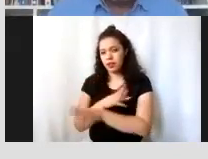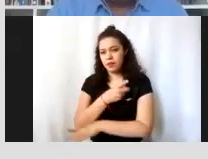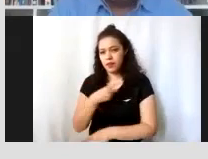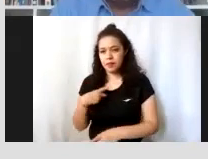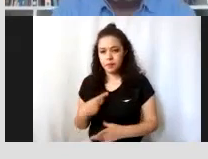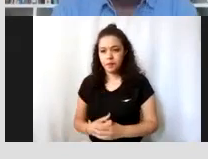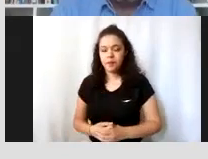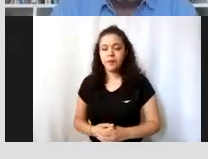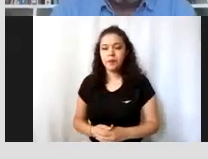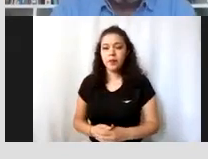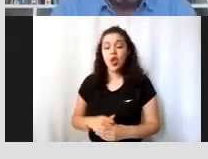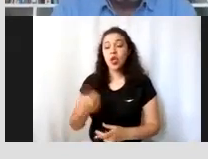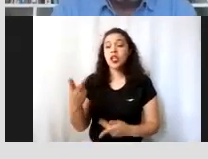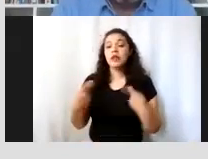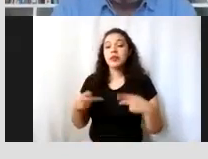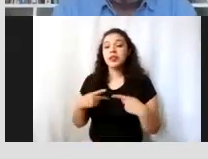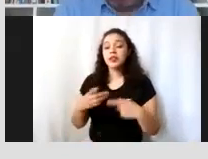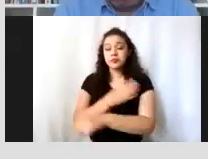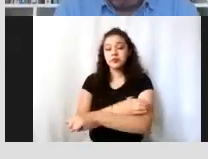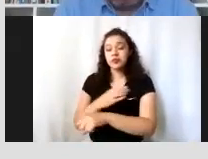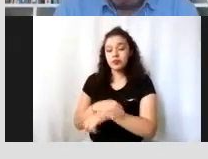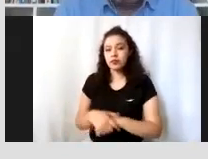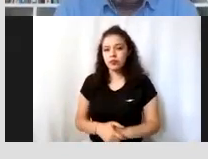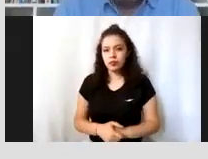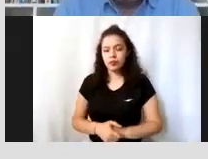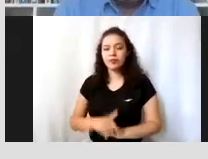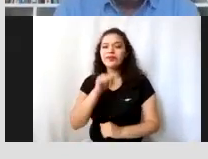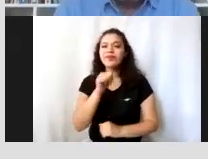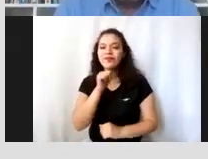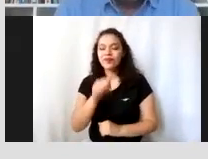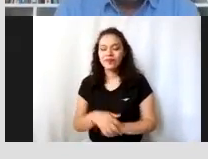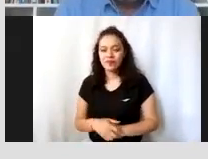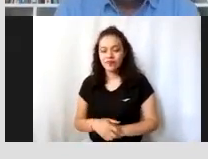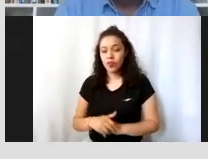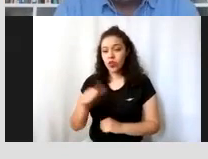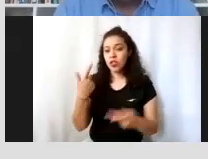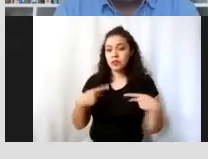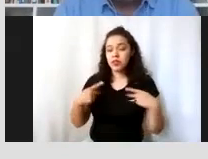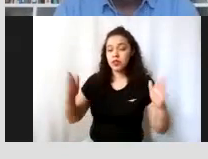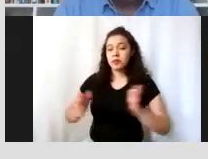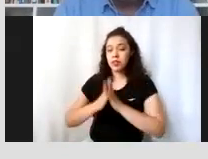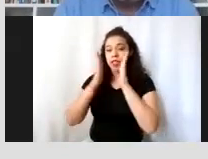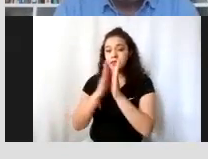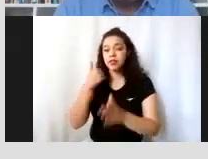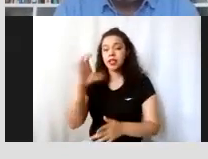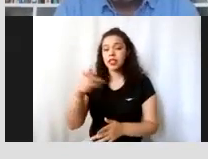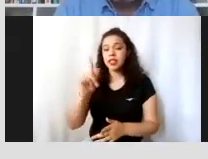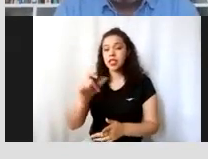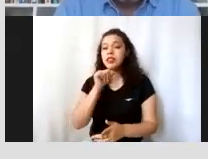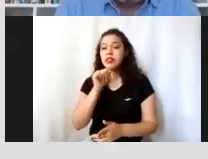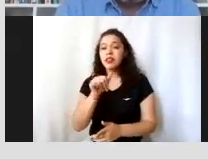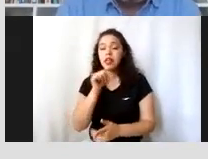Nada, ¿alguna gracias. Otra persona, compañero? De nada, de nada. ¿Alguien más que desee participar aquí en el chat? Ya no tengo a